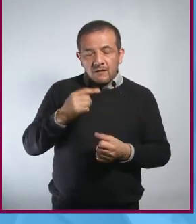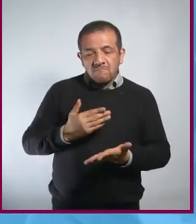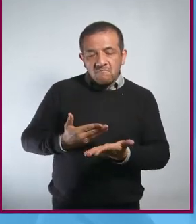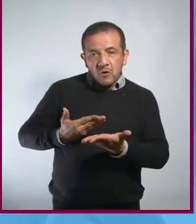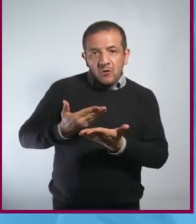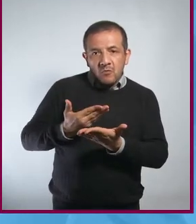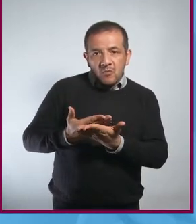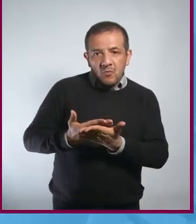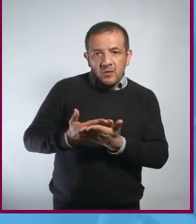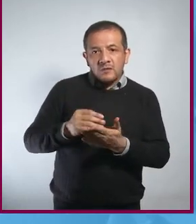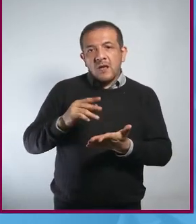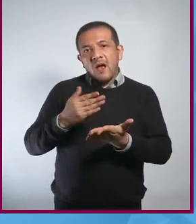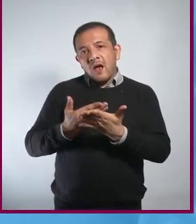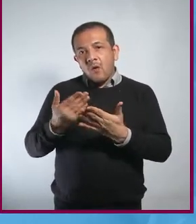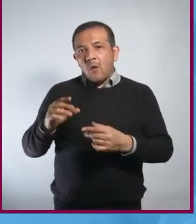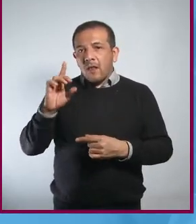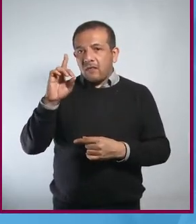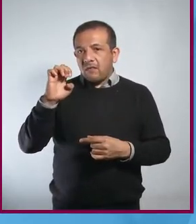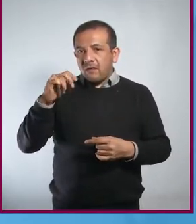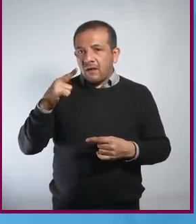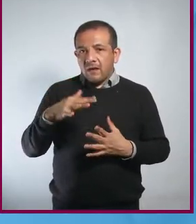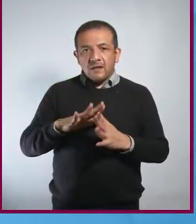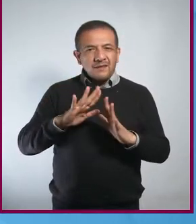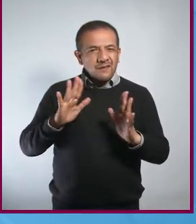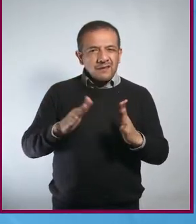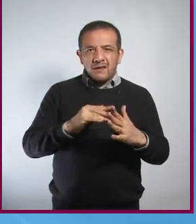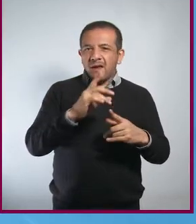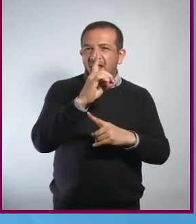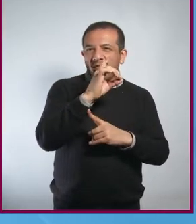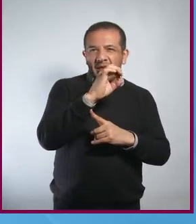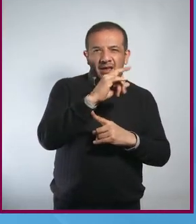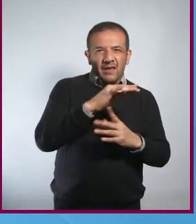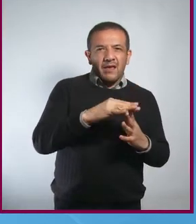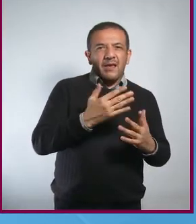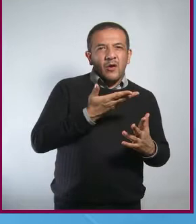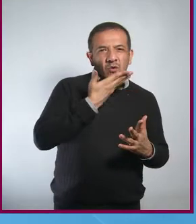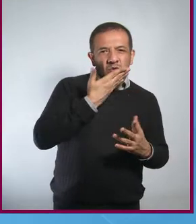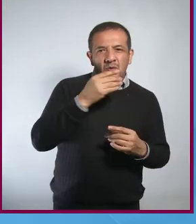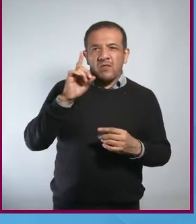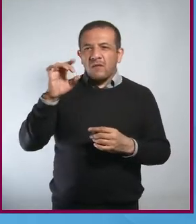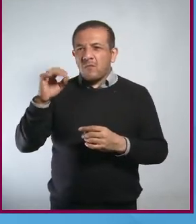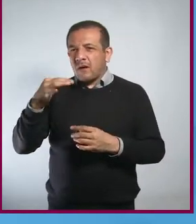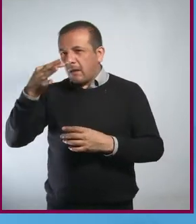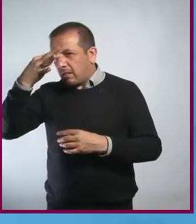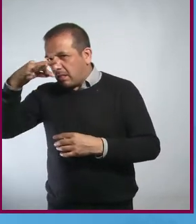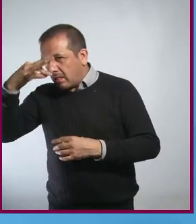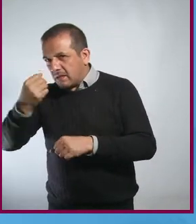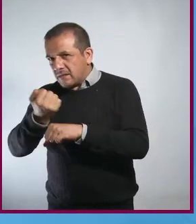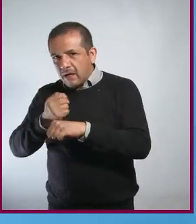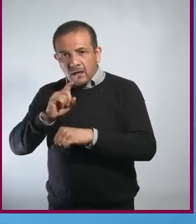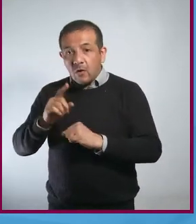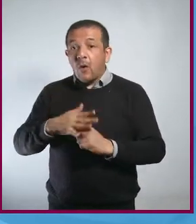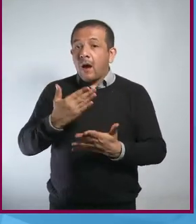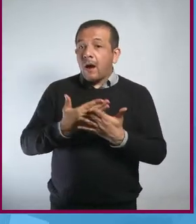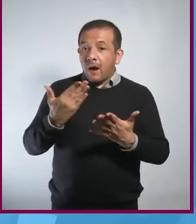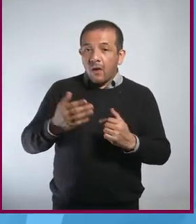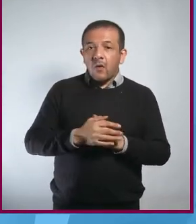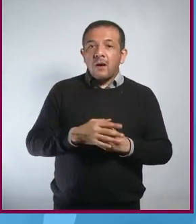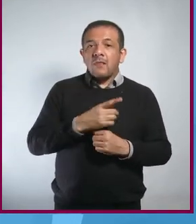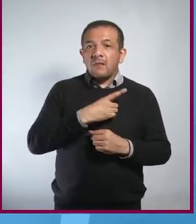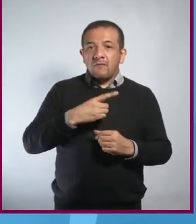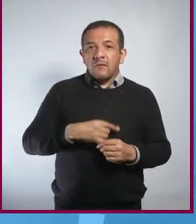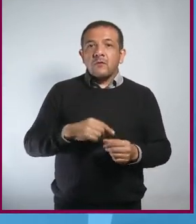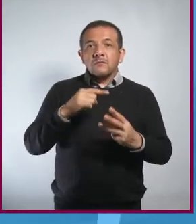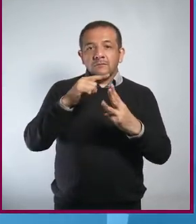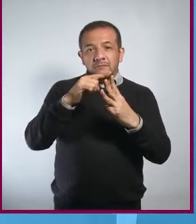una nueva clasificación. Ya no más dengue clásico ni dengue hemorrágico. Ahora debemos referirnos